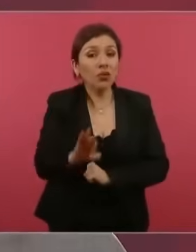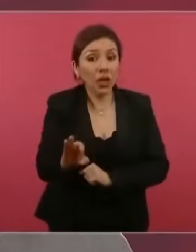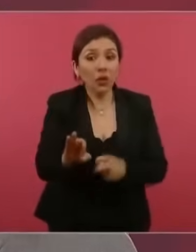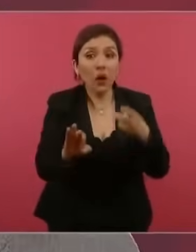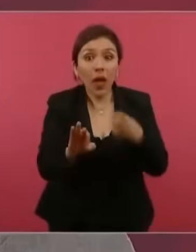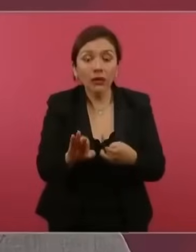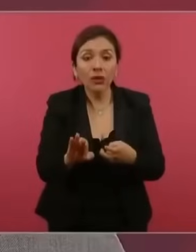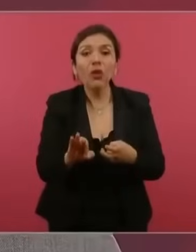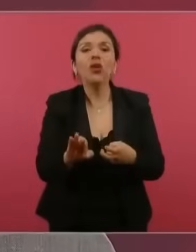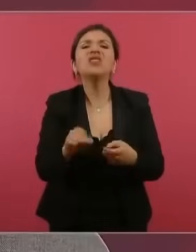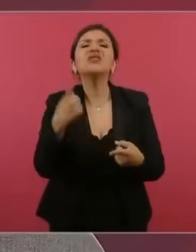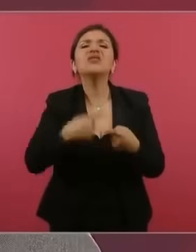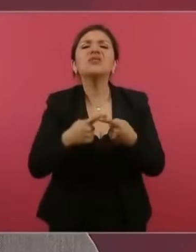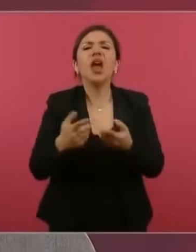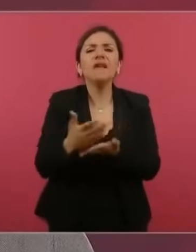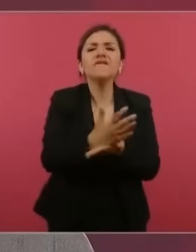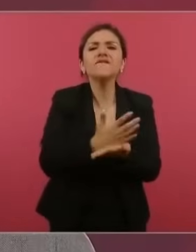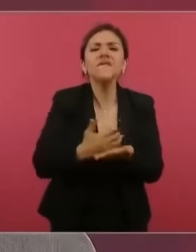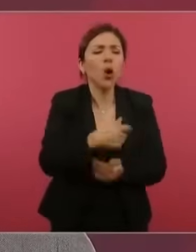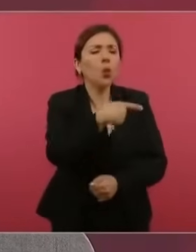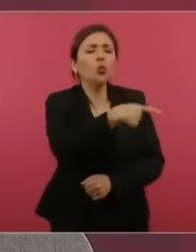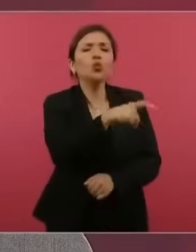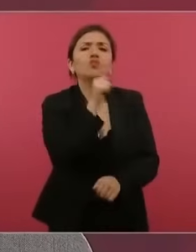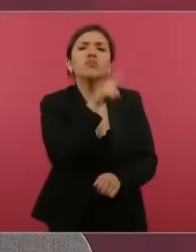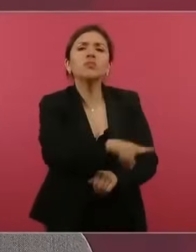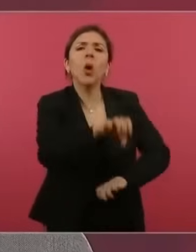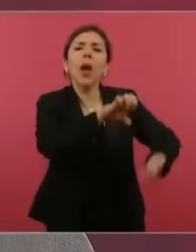los recibió su empresa